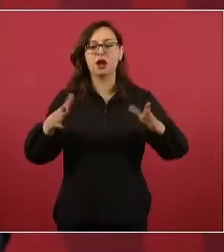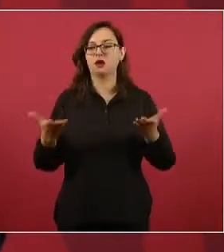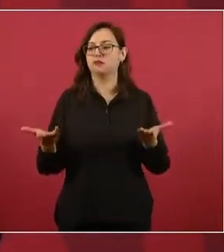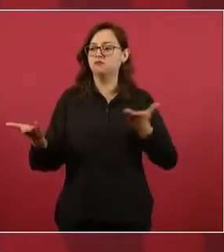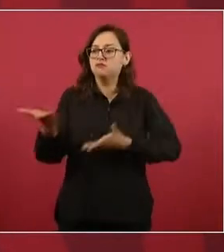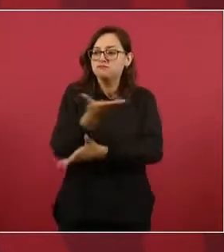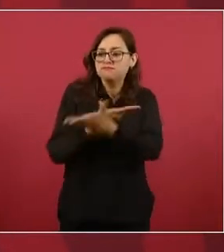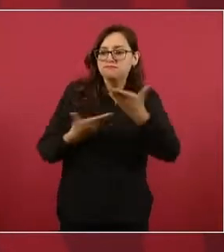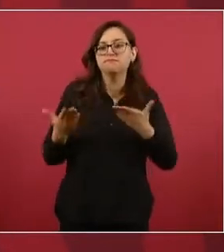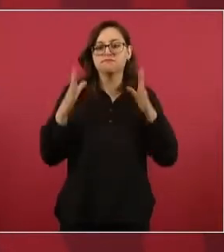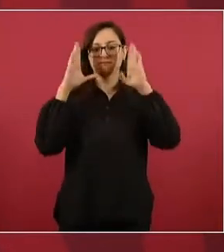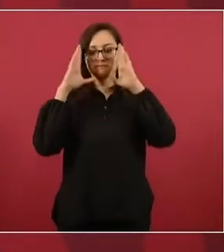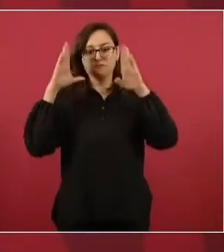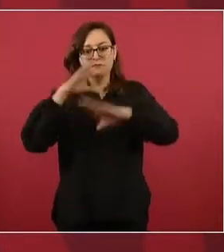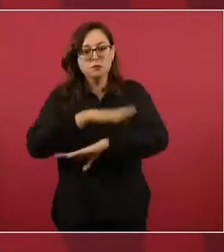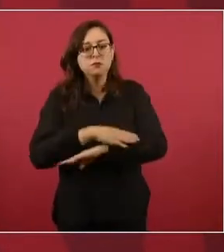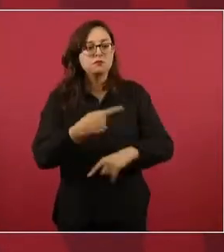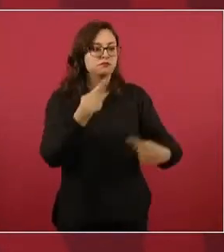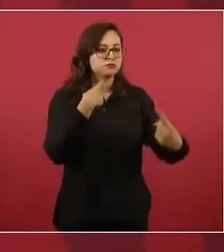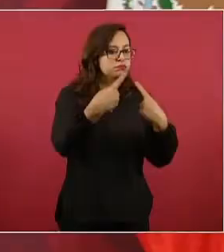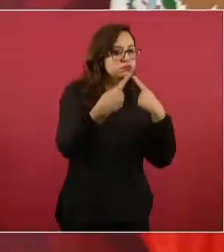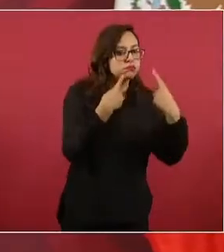pero siempre pensando